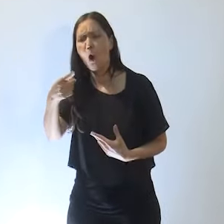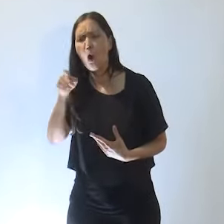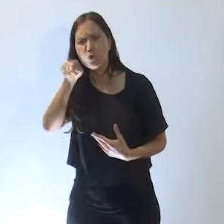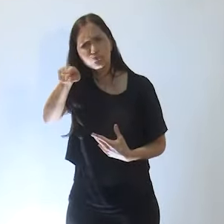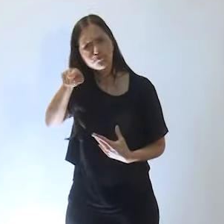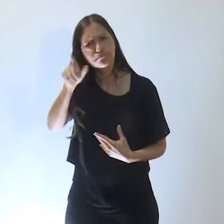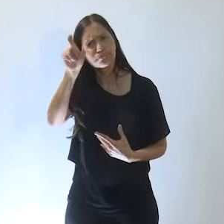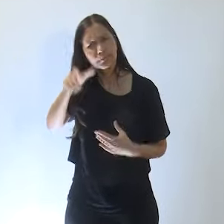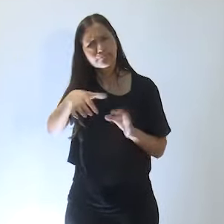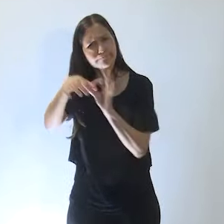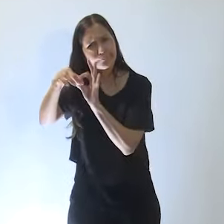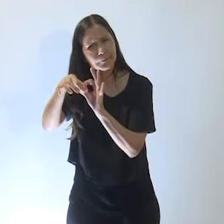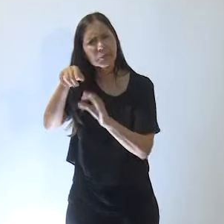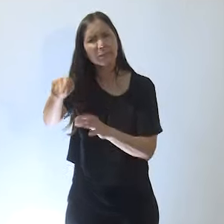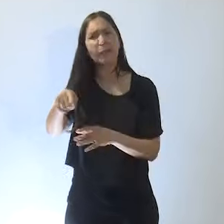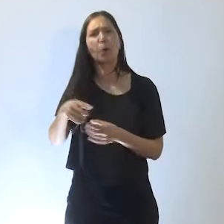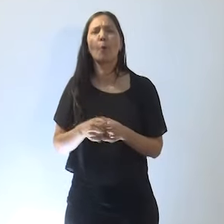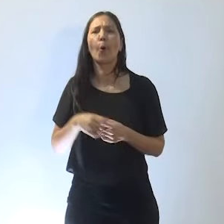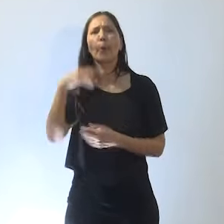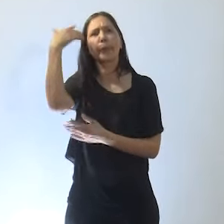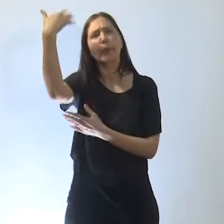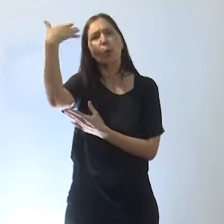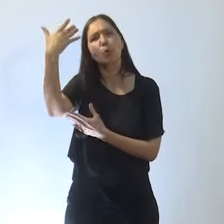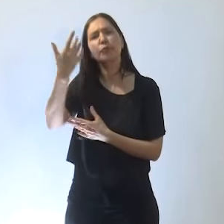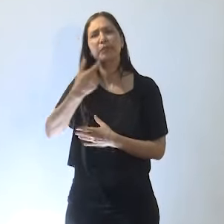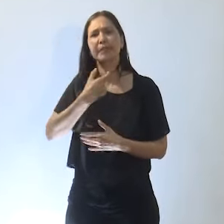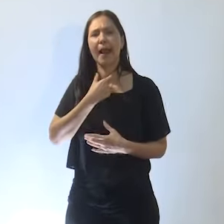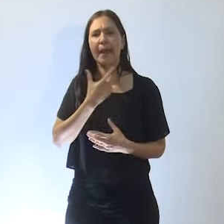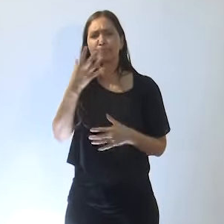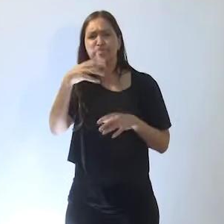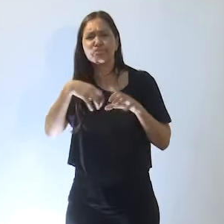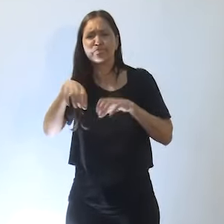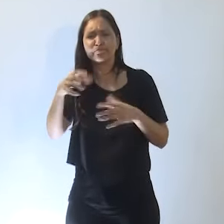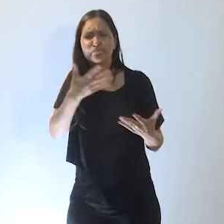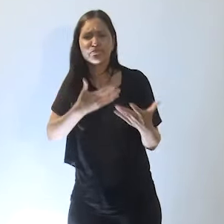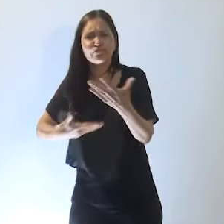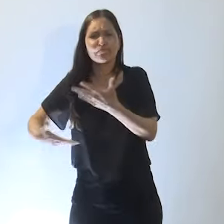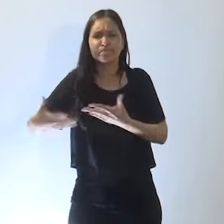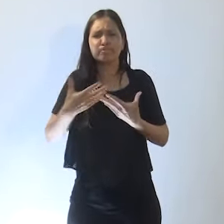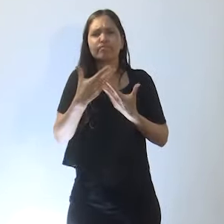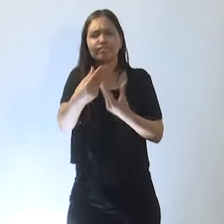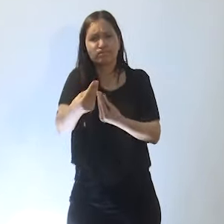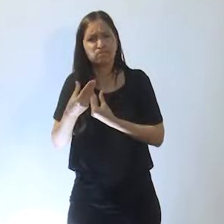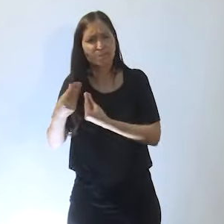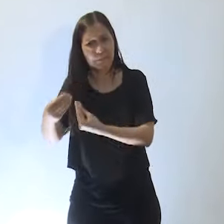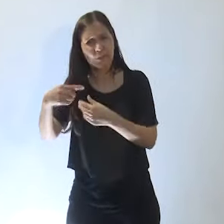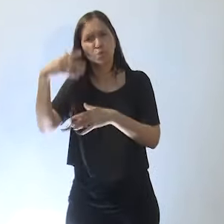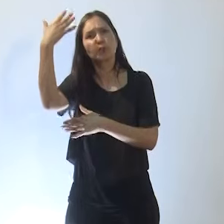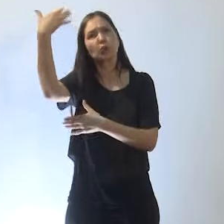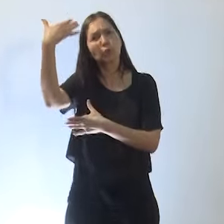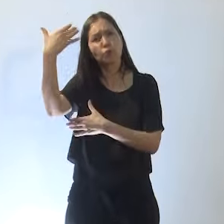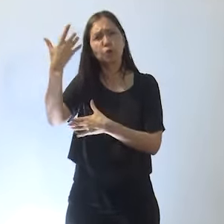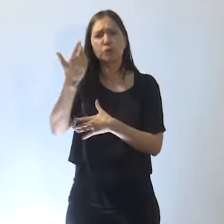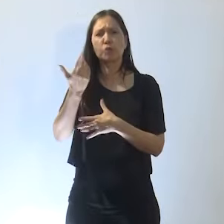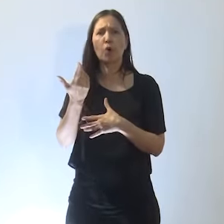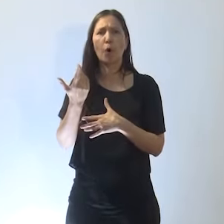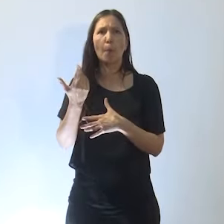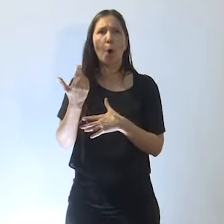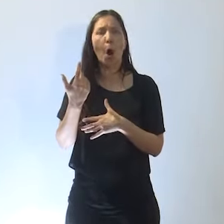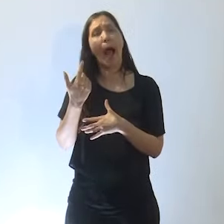construir esta solidaridad al mismo tiempo tenía el límite que era un discurso simplemente no la patria es el otro